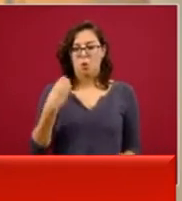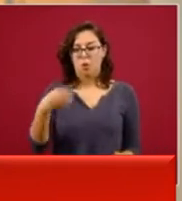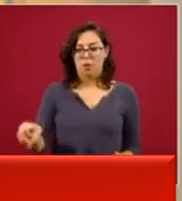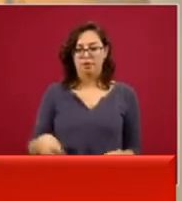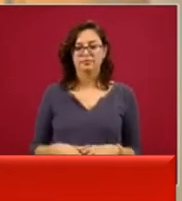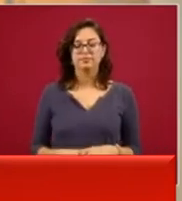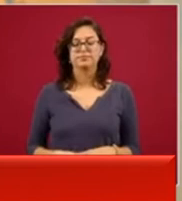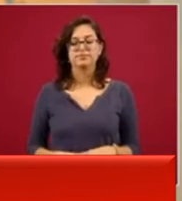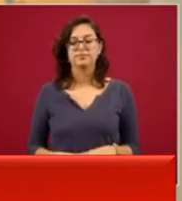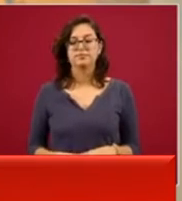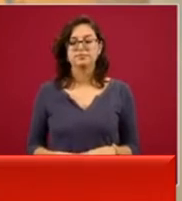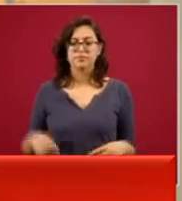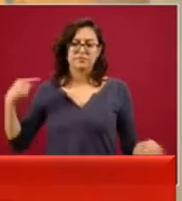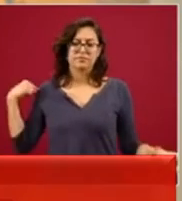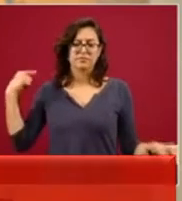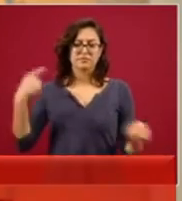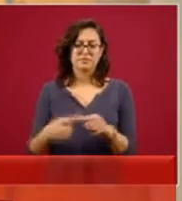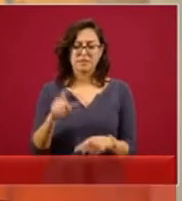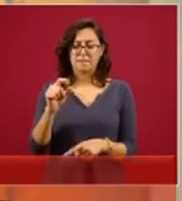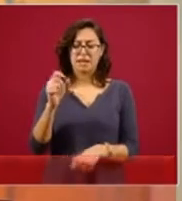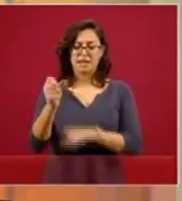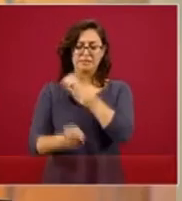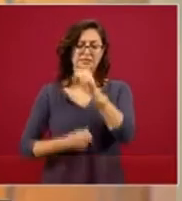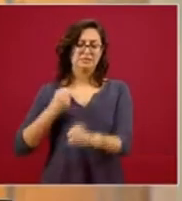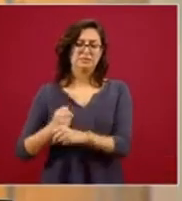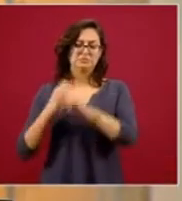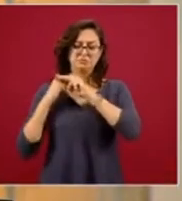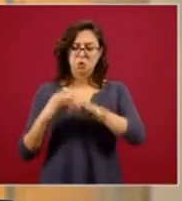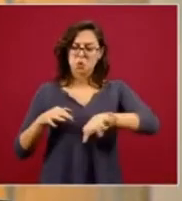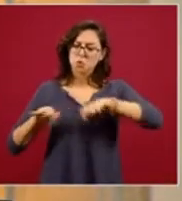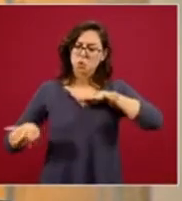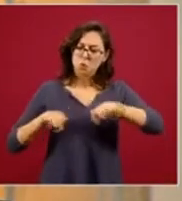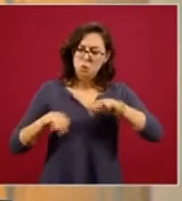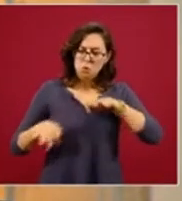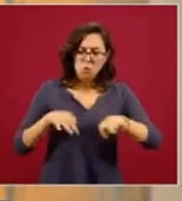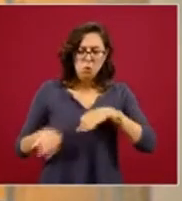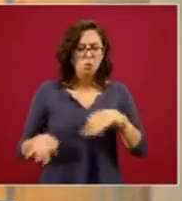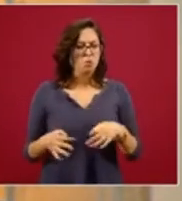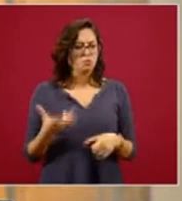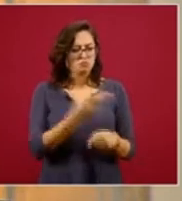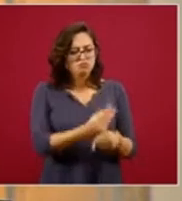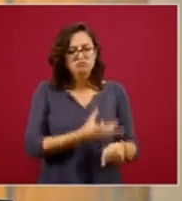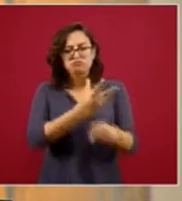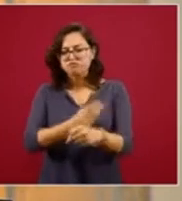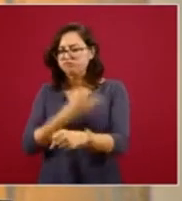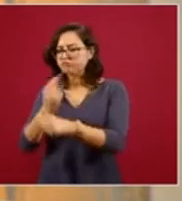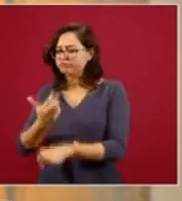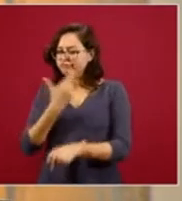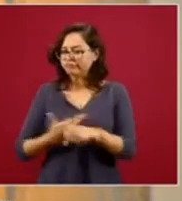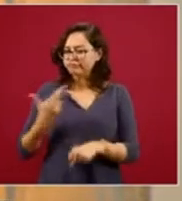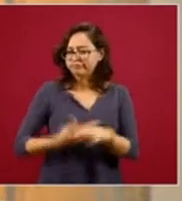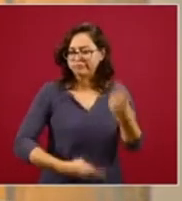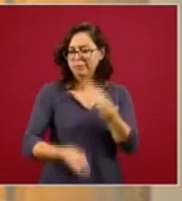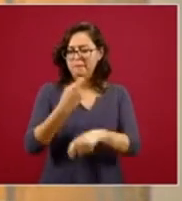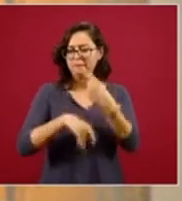de gobierno. A lo largo de estos 20 años, la CONAMER ha trabajado para mejorar las regulaciones y simplificar los trámites y servicios,